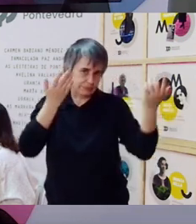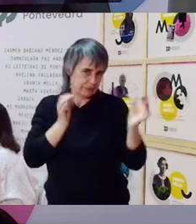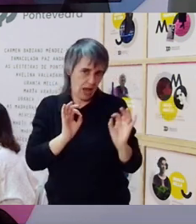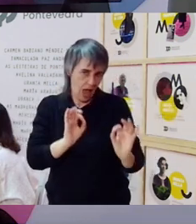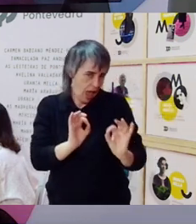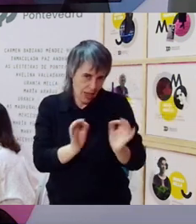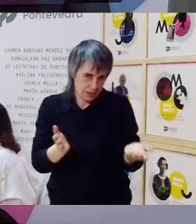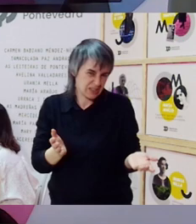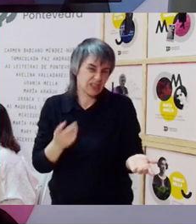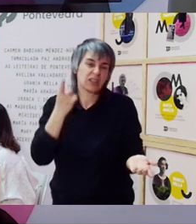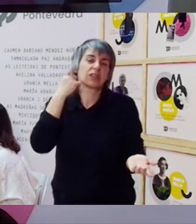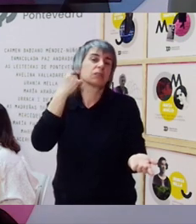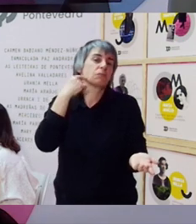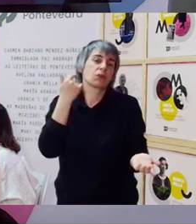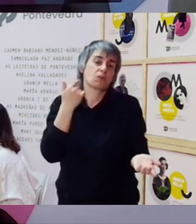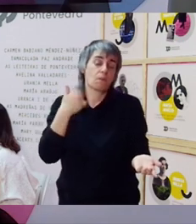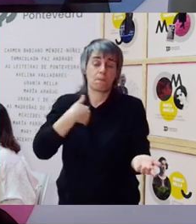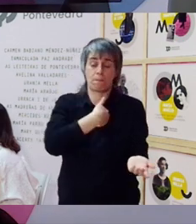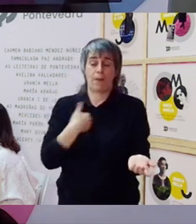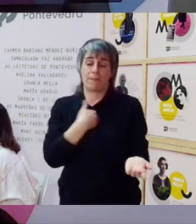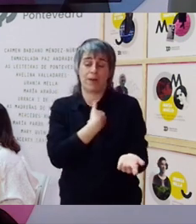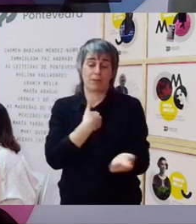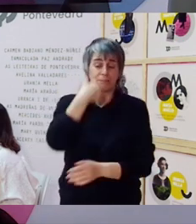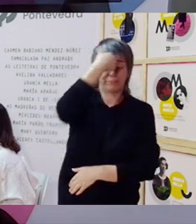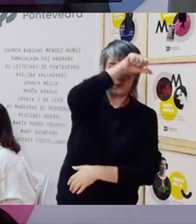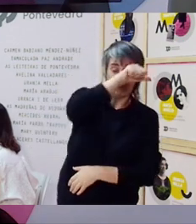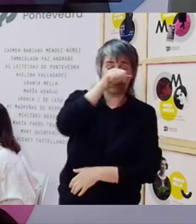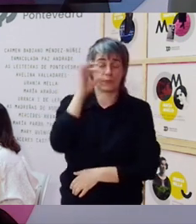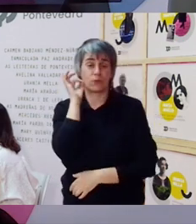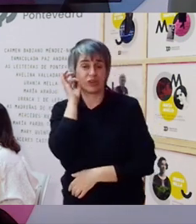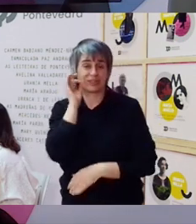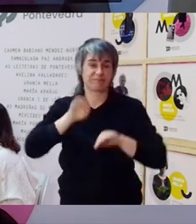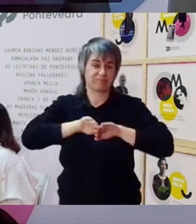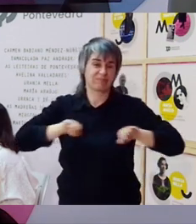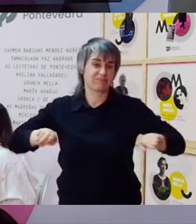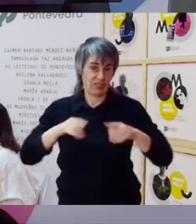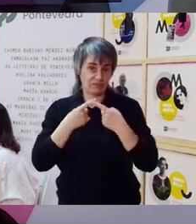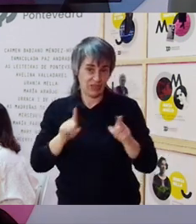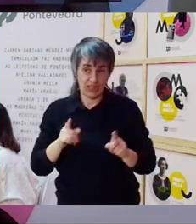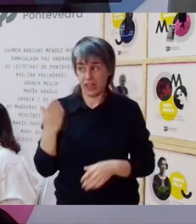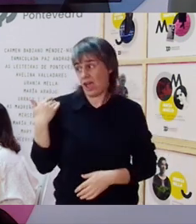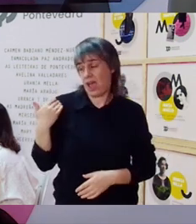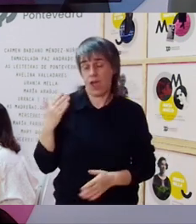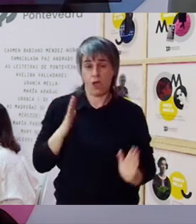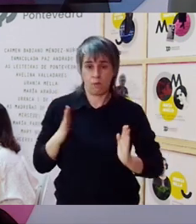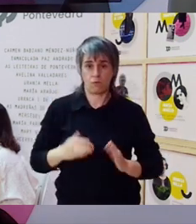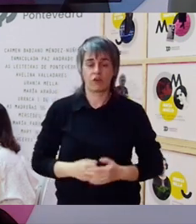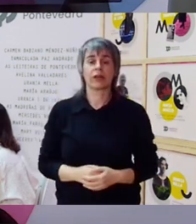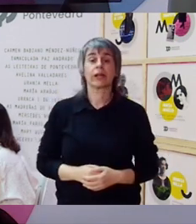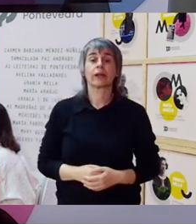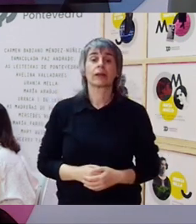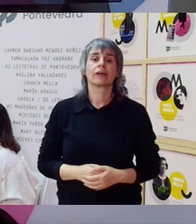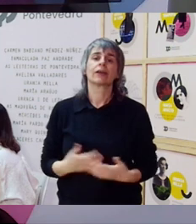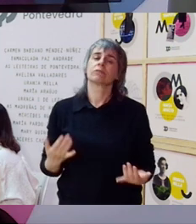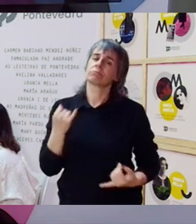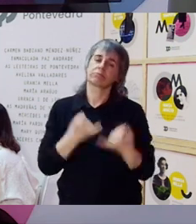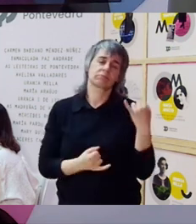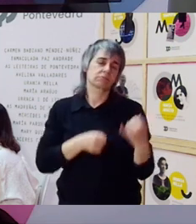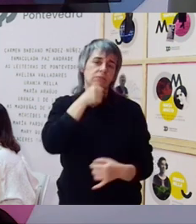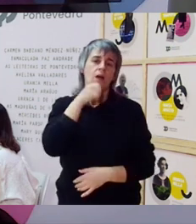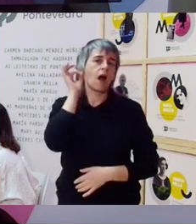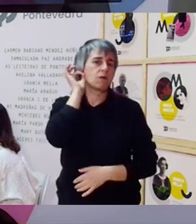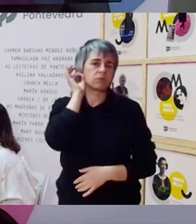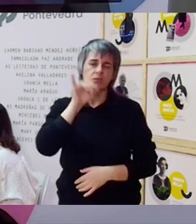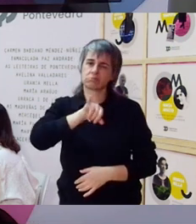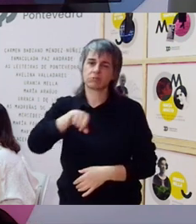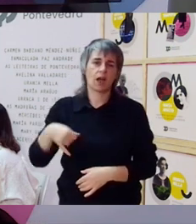O típico papel da muller e do home daquela época máis. Entón, sí, estaba moi cansada.